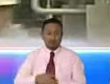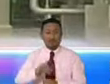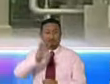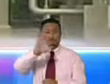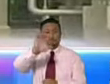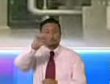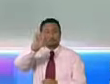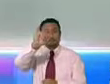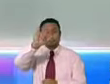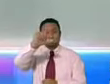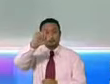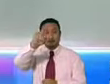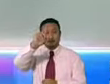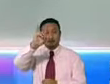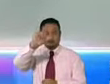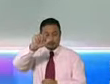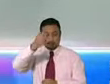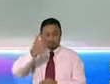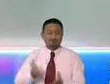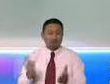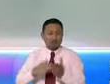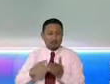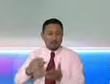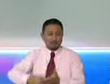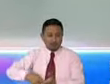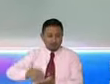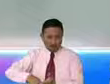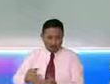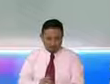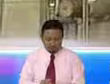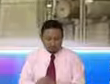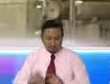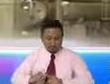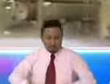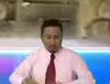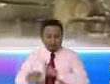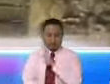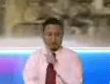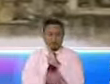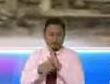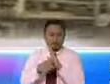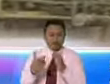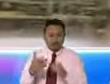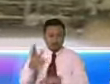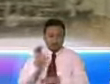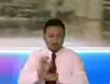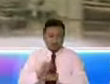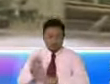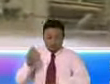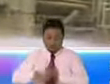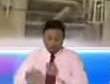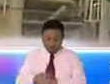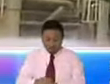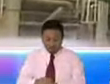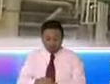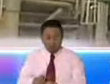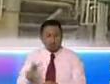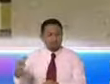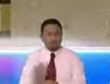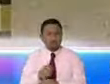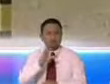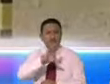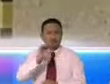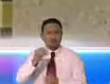esta manera el barril de crudo ecuatoriano que se venda tenga una ganancia de hasta 50 centavos y no se generen pérdidas, pues en el